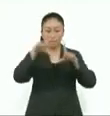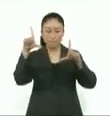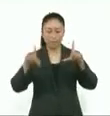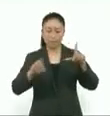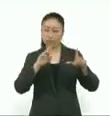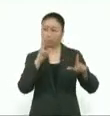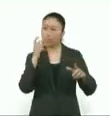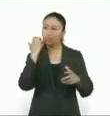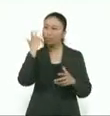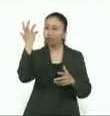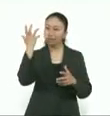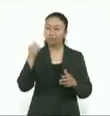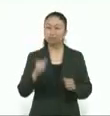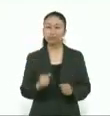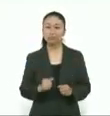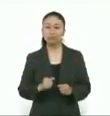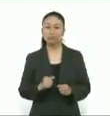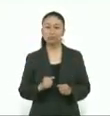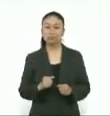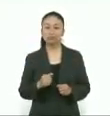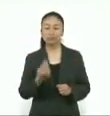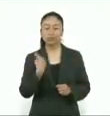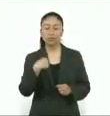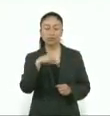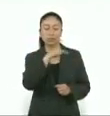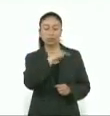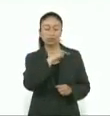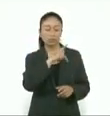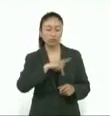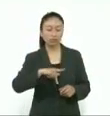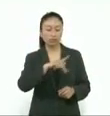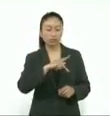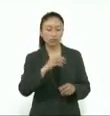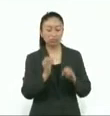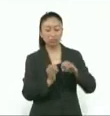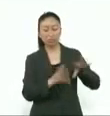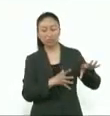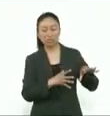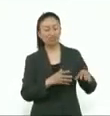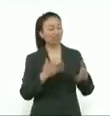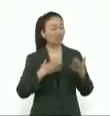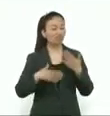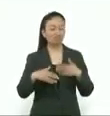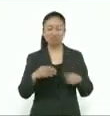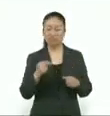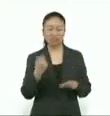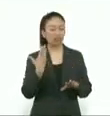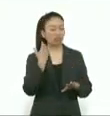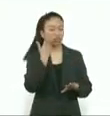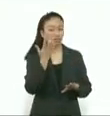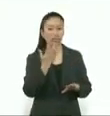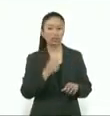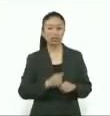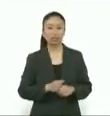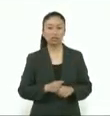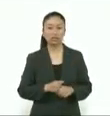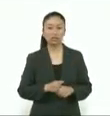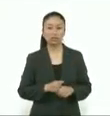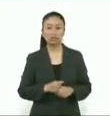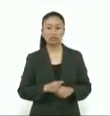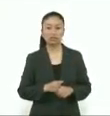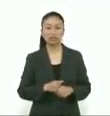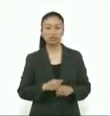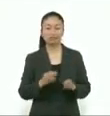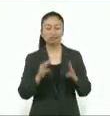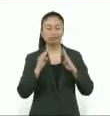adelante. Nuestro pueblo se cansó del abandono, de la pobreza, de la desigualdad que impuso una mafia